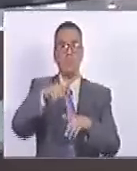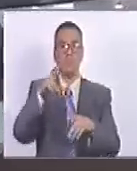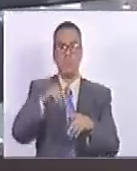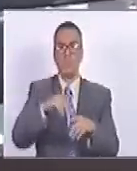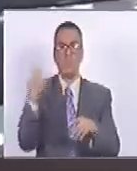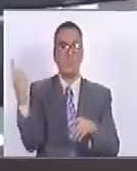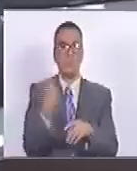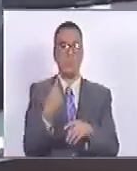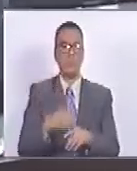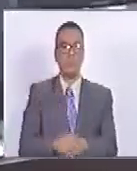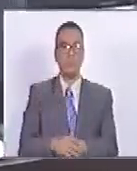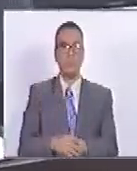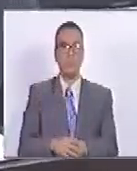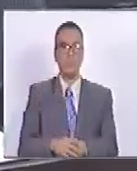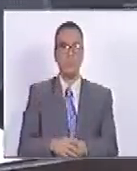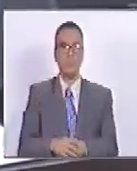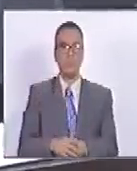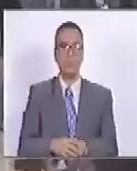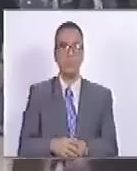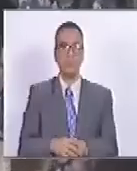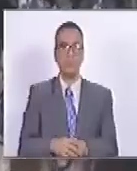vuelve.